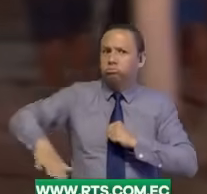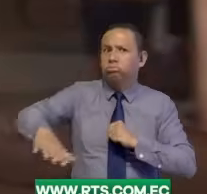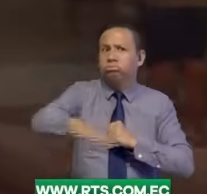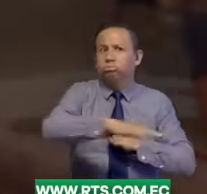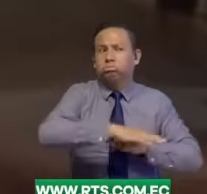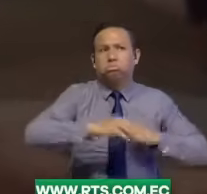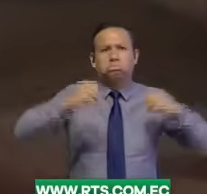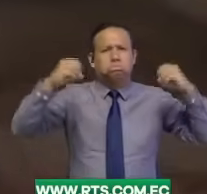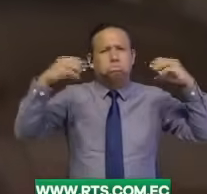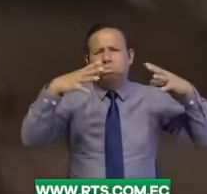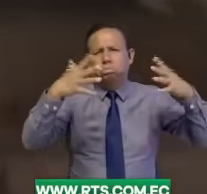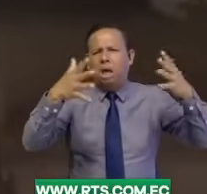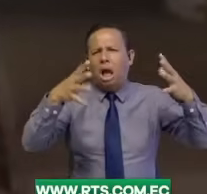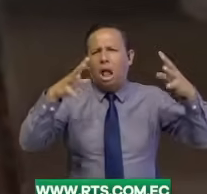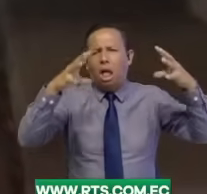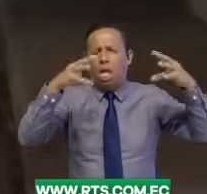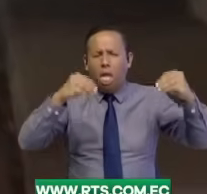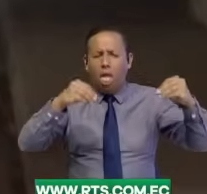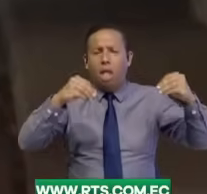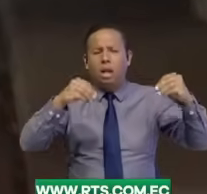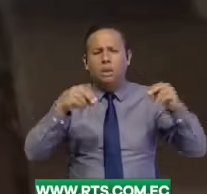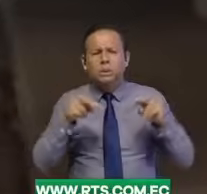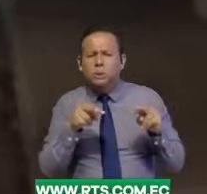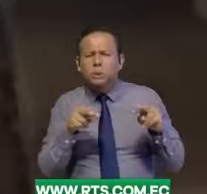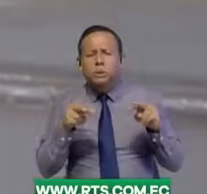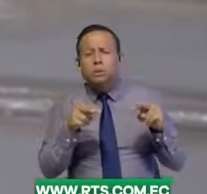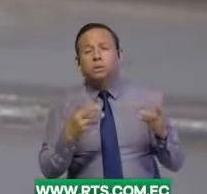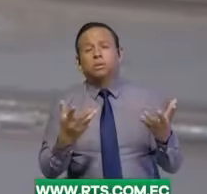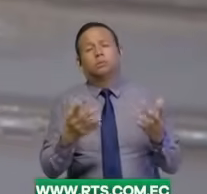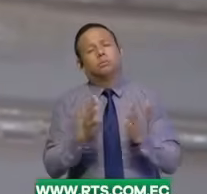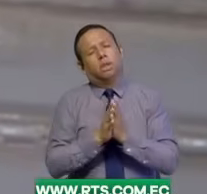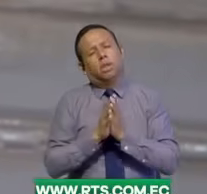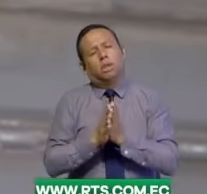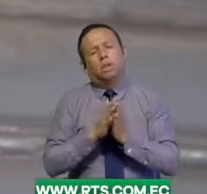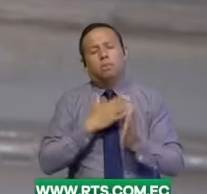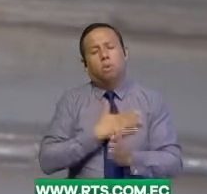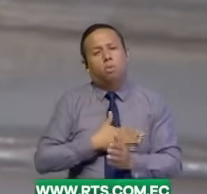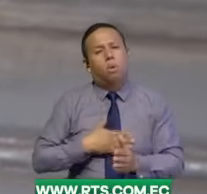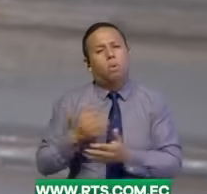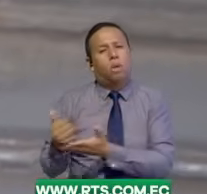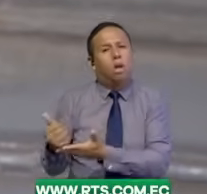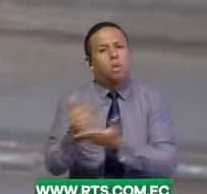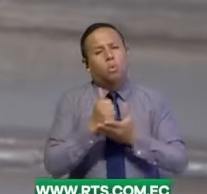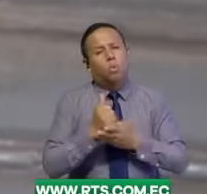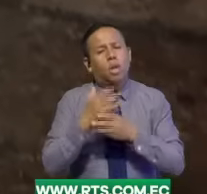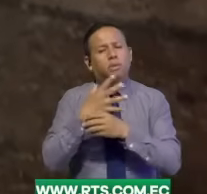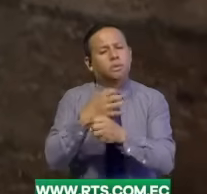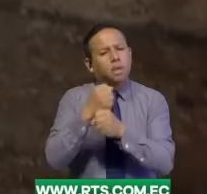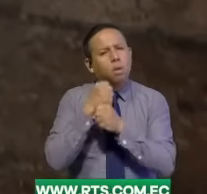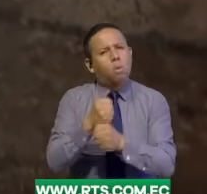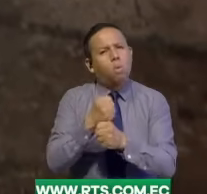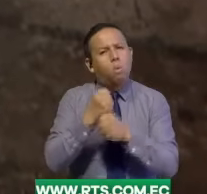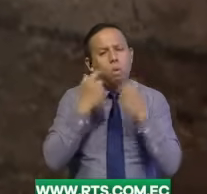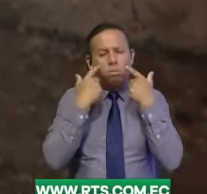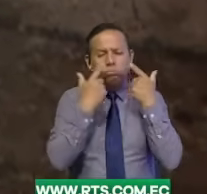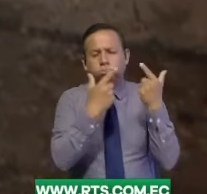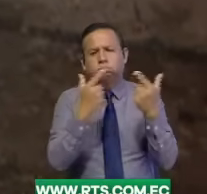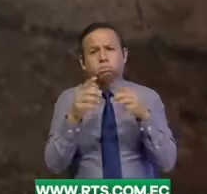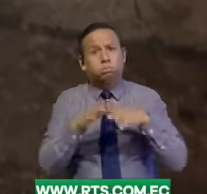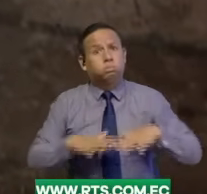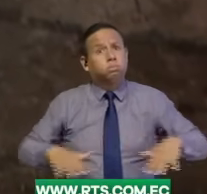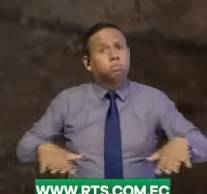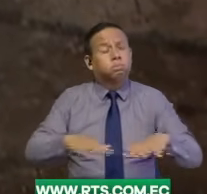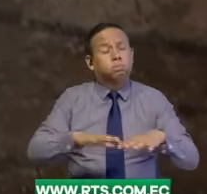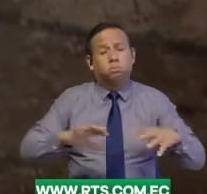de buenas luminarias, pero también solicitan que se trabaje en materia de seguridad porque la zona se ha